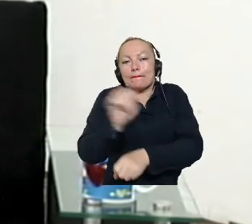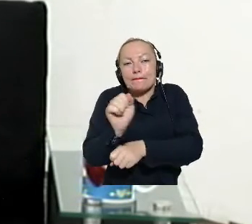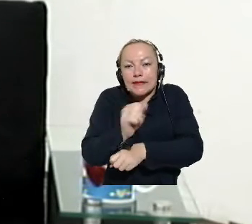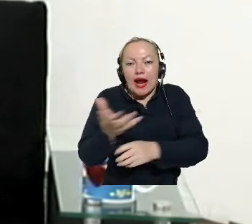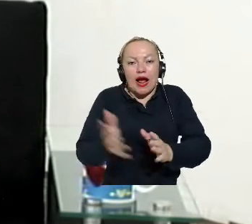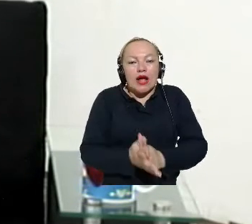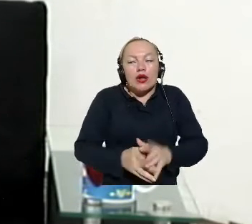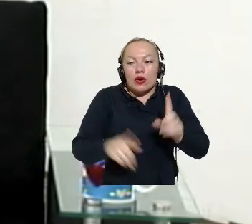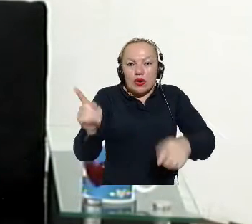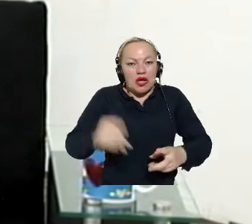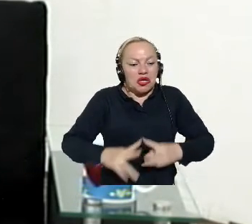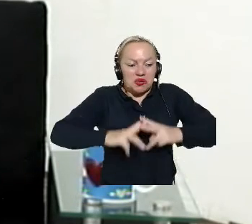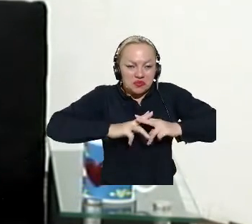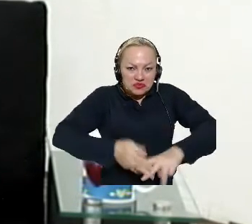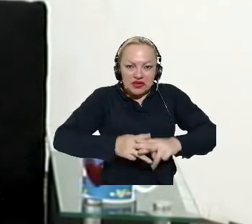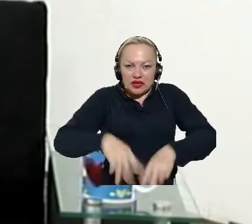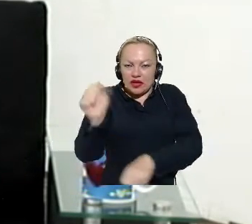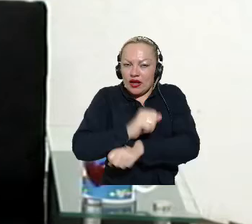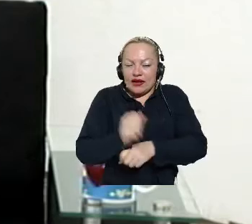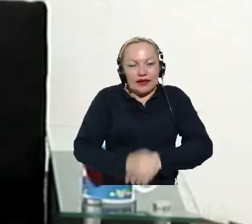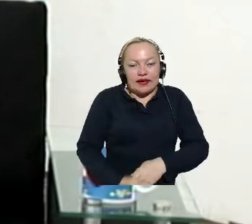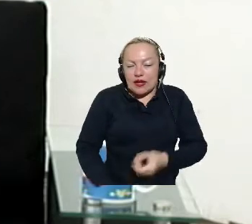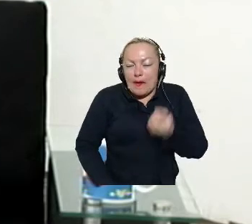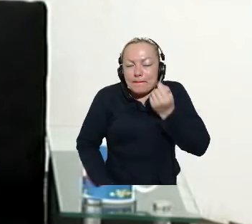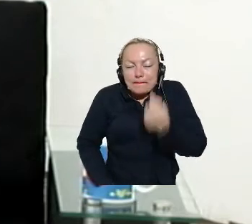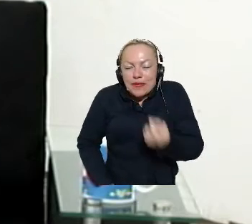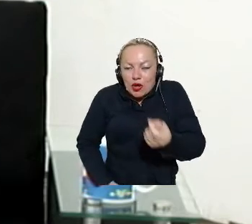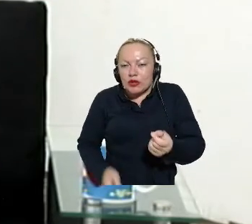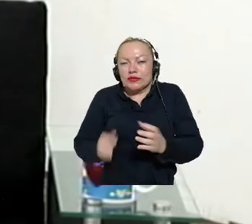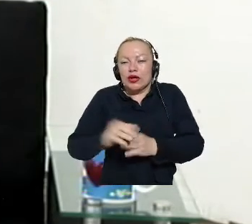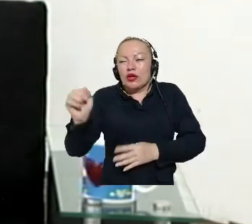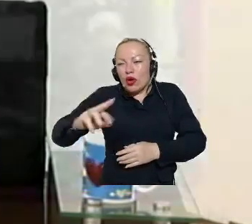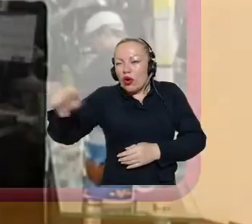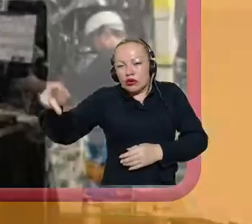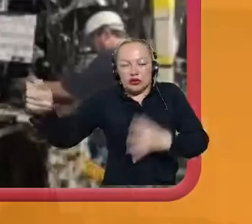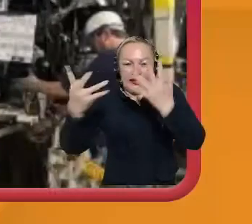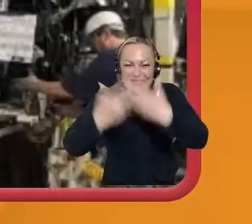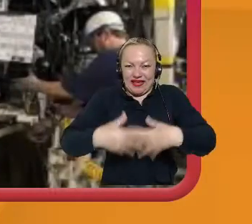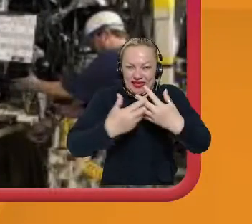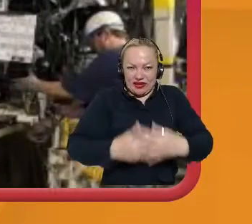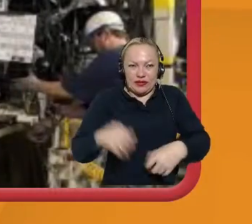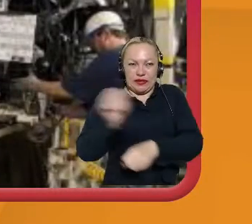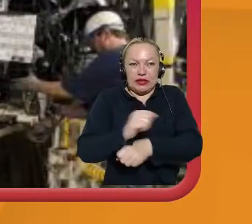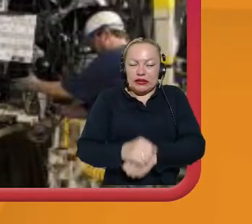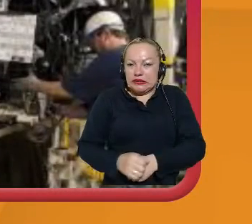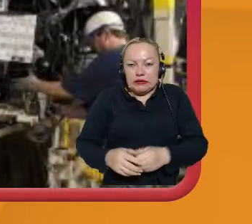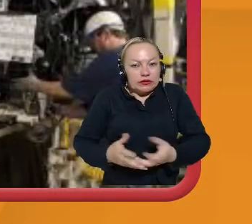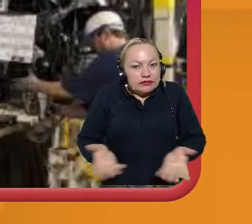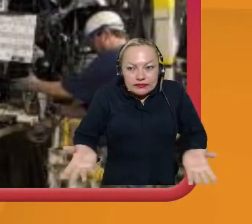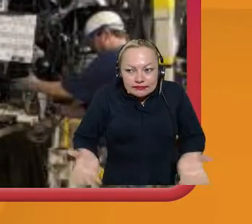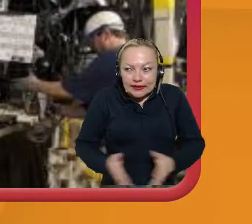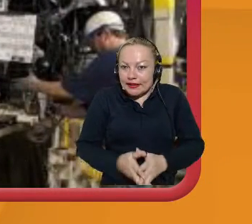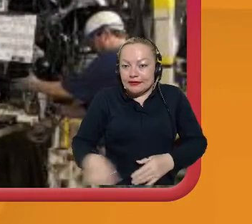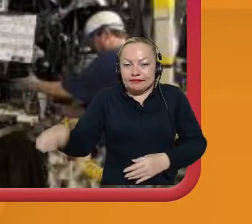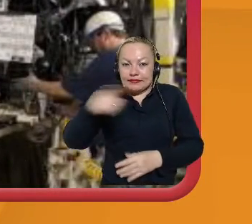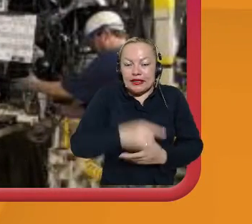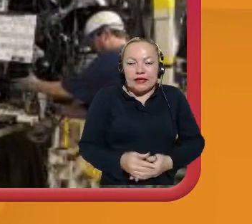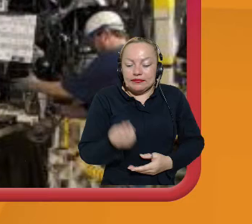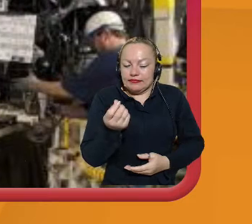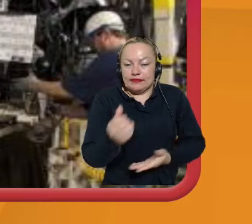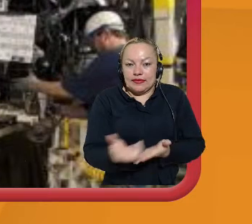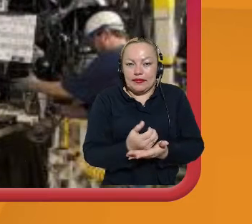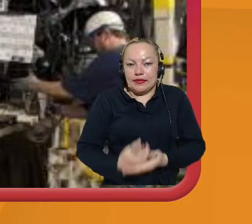baja producción de vehículos, call centers y otras empresas tuvieron mayores, tuvieron unos